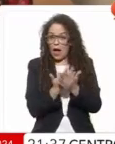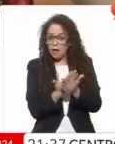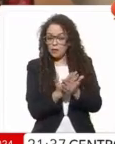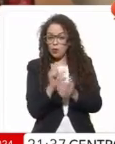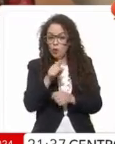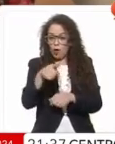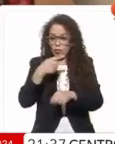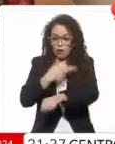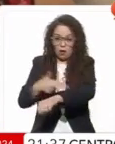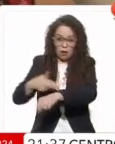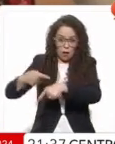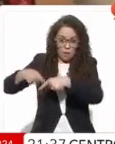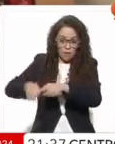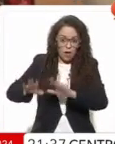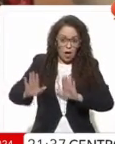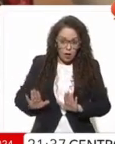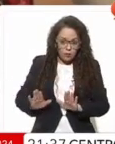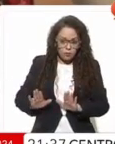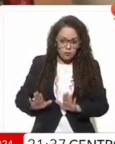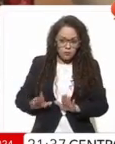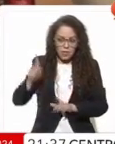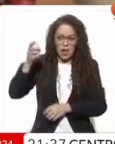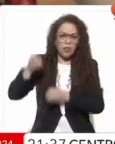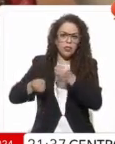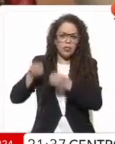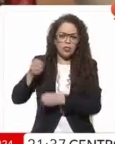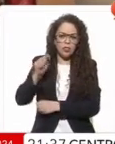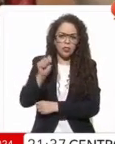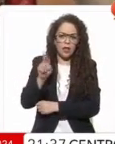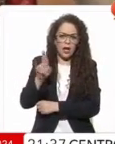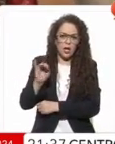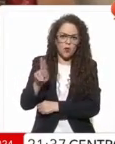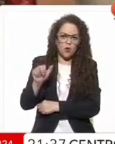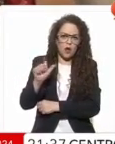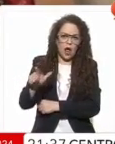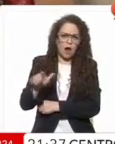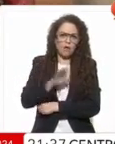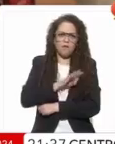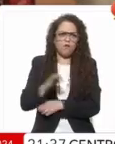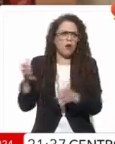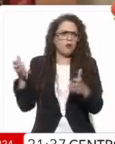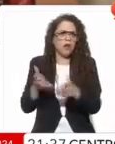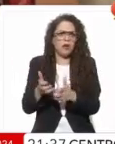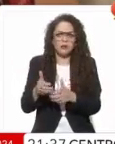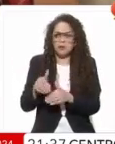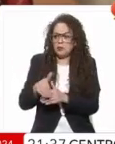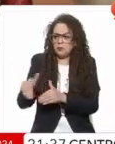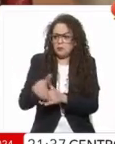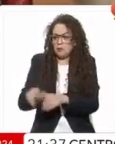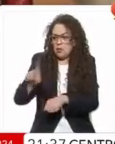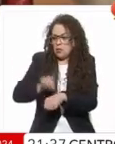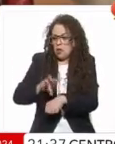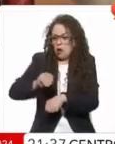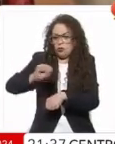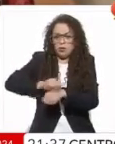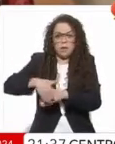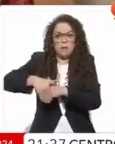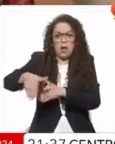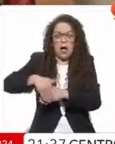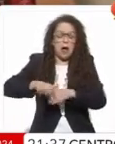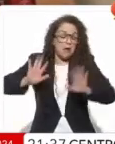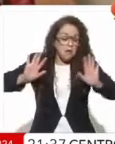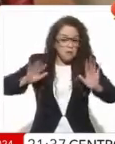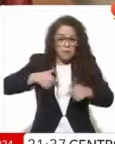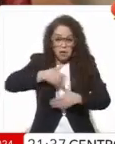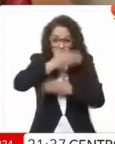el tribunal no tiene plazos, lo puede hacer en unos cuantos días o en semanas, no lo sé, pero